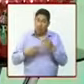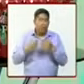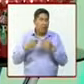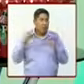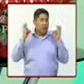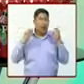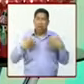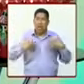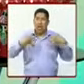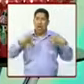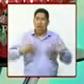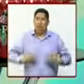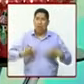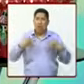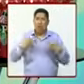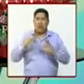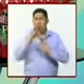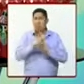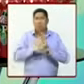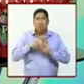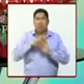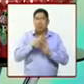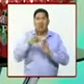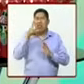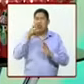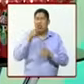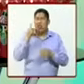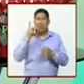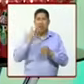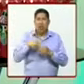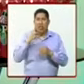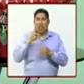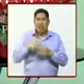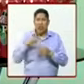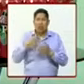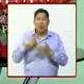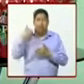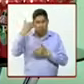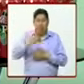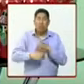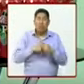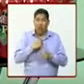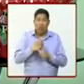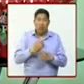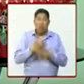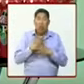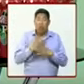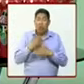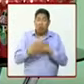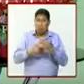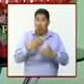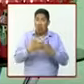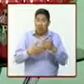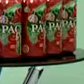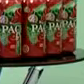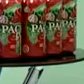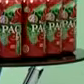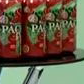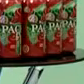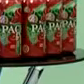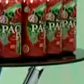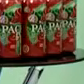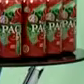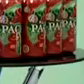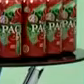el tema oficial, el videoclip, quiénes participarán, quiénes son las imágenes. Y esta vez vamos a compartir este proceso de los catedráticos.